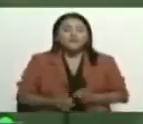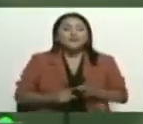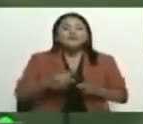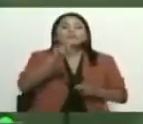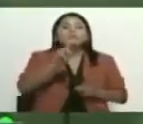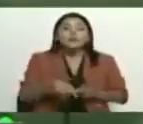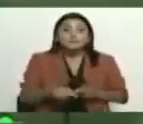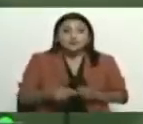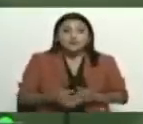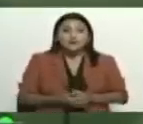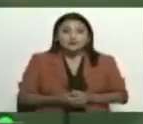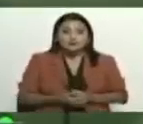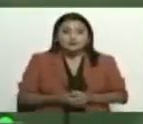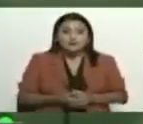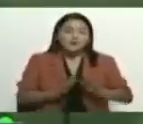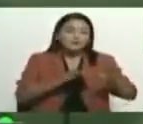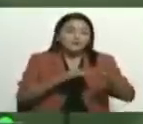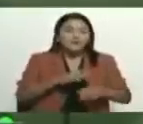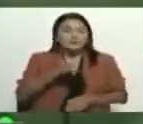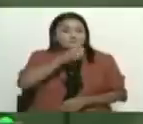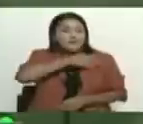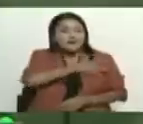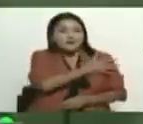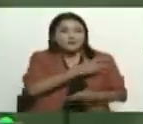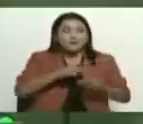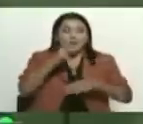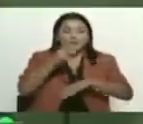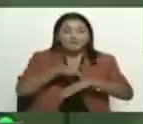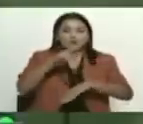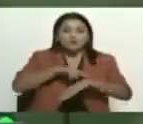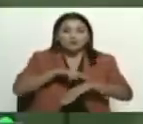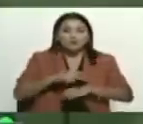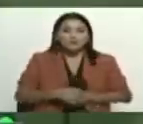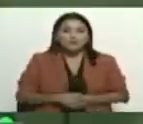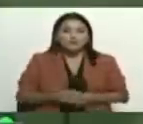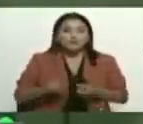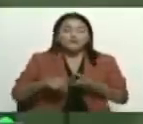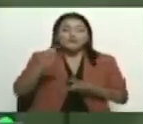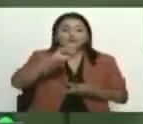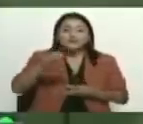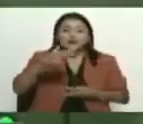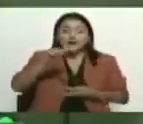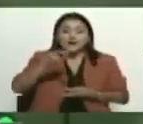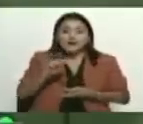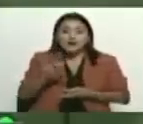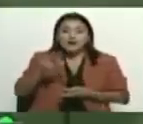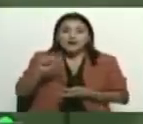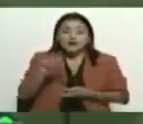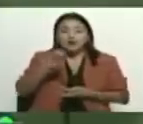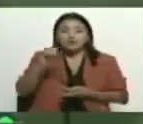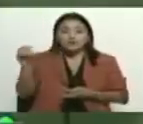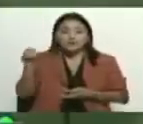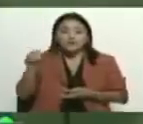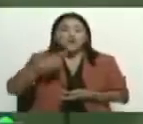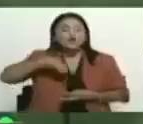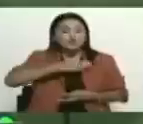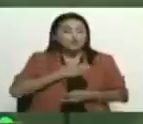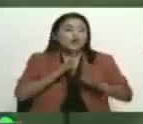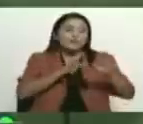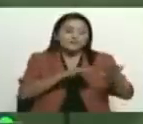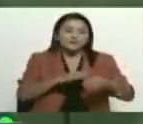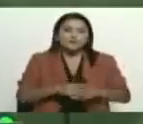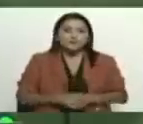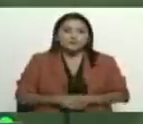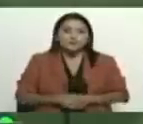los heroicos pueblos hermanos de Palestina, Puerto Rico y el Sahara Occidental, a los que acompañamos decididamente en su